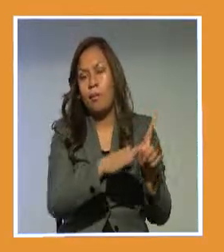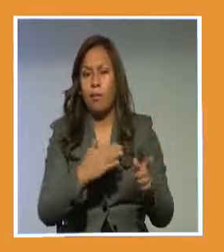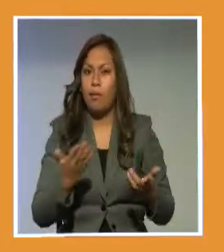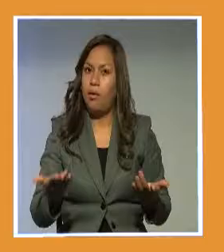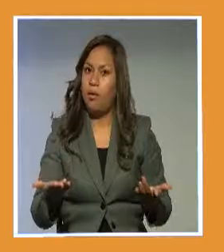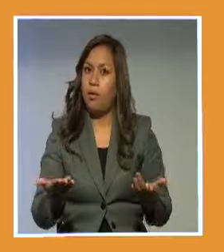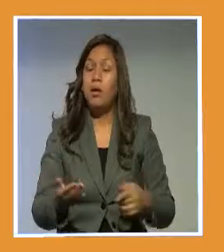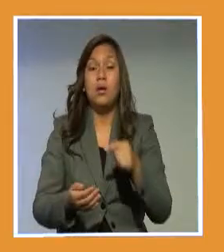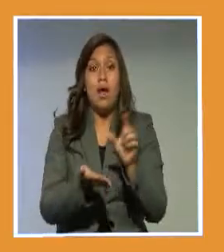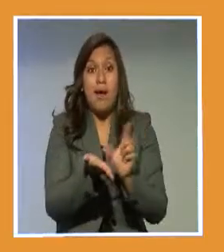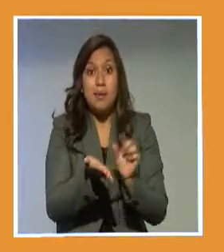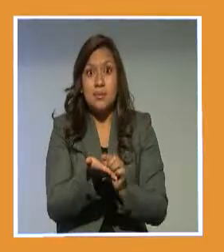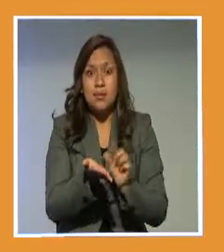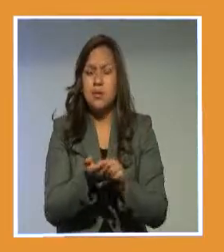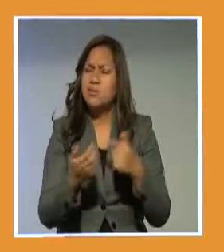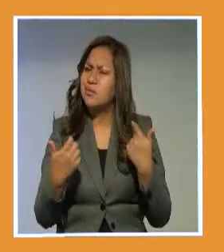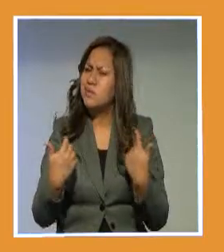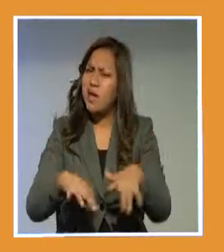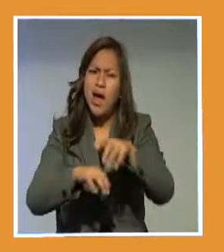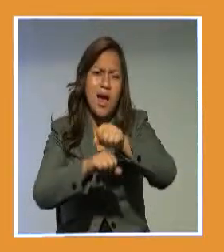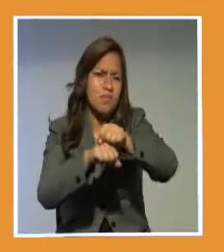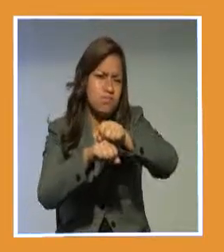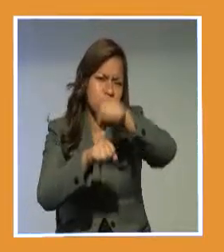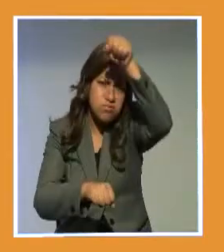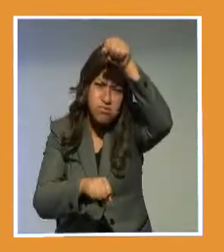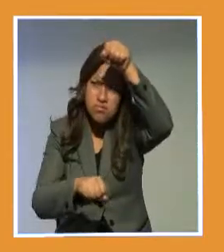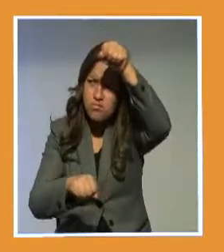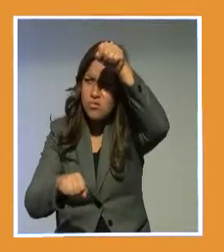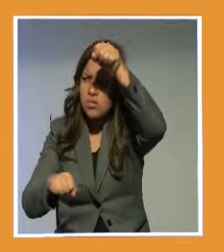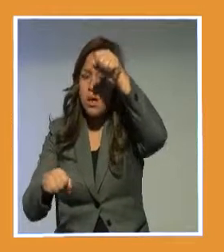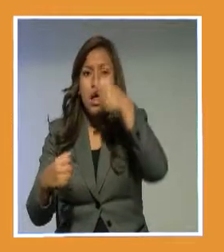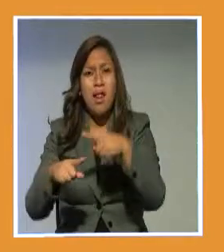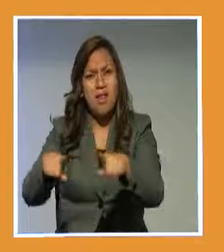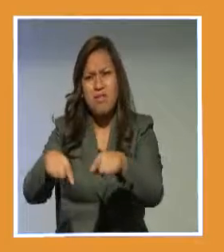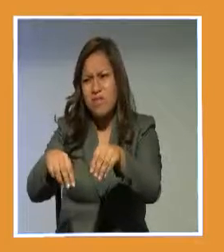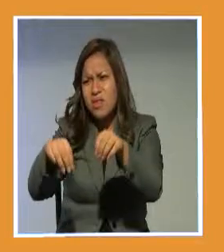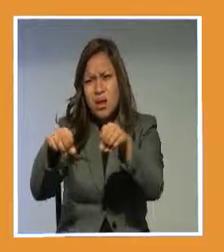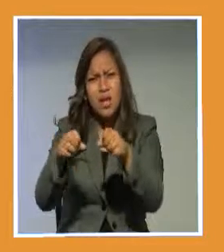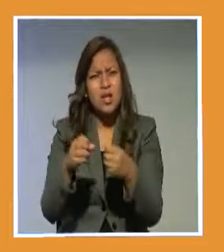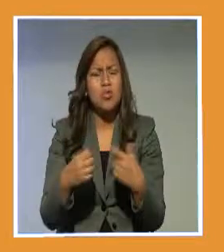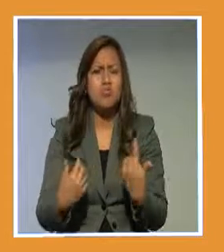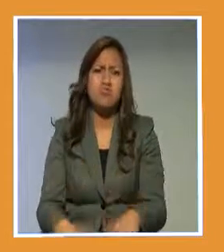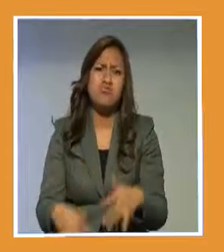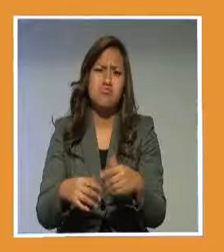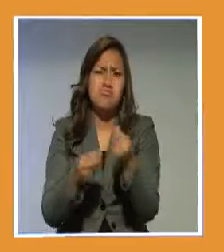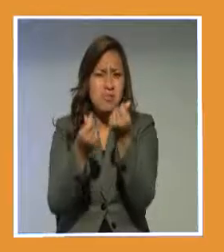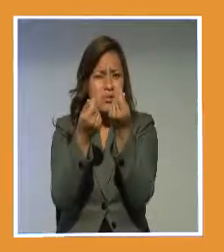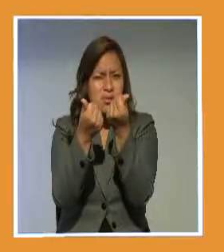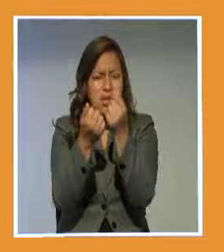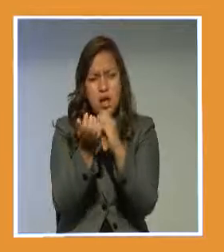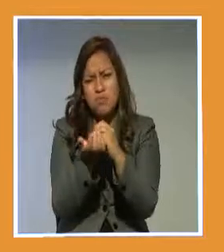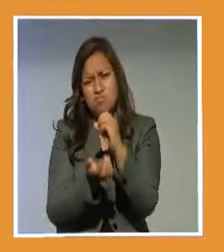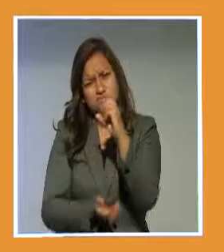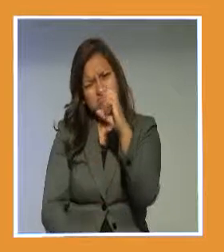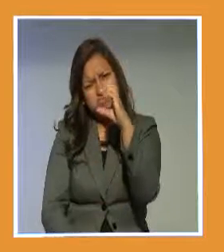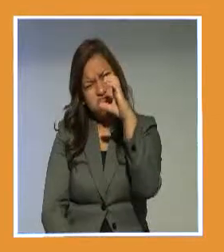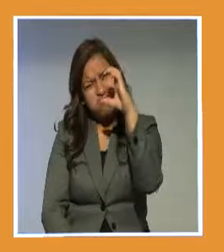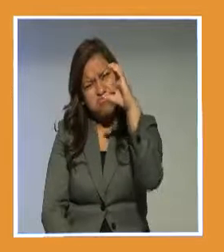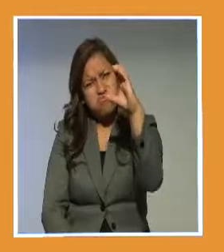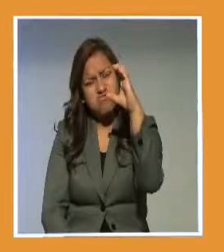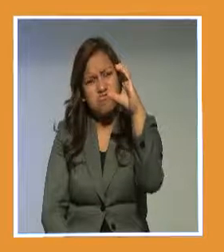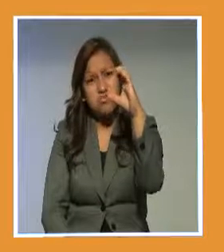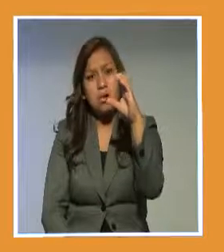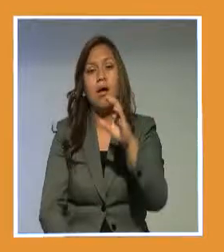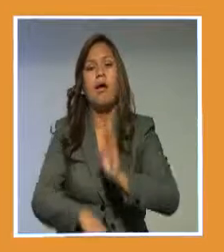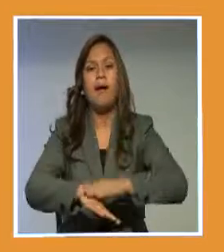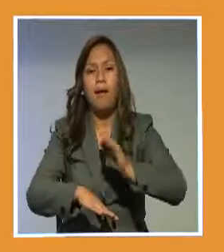y de explicativos para demostrar cómo esos terrenos suben significativamente su valor frente a la inversión de lo